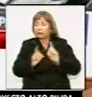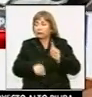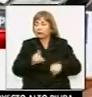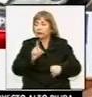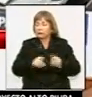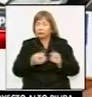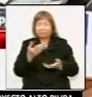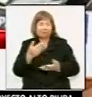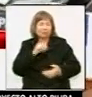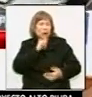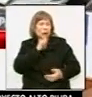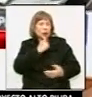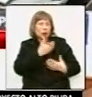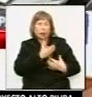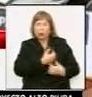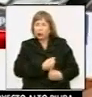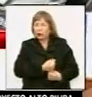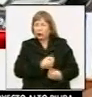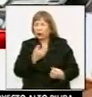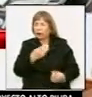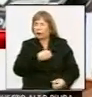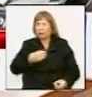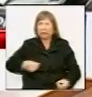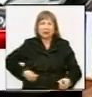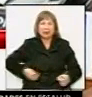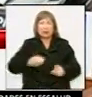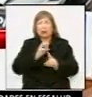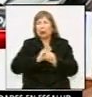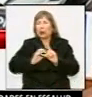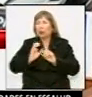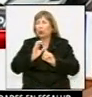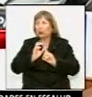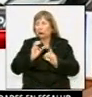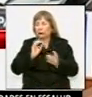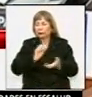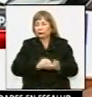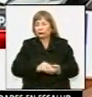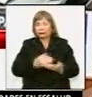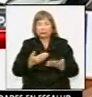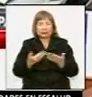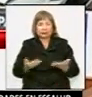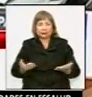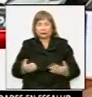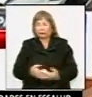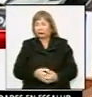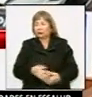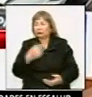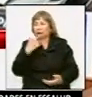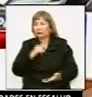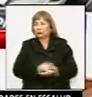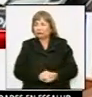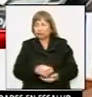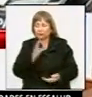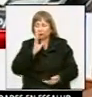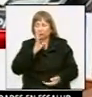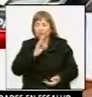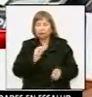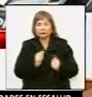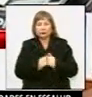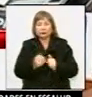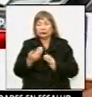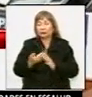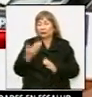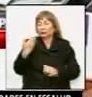nos cuesta que en este ministerio cultura que enarbola, hay tantas cosas que habíamos hablado con el